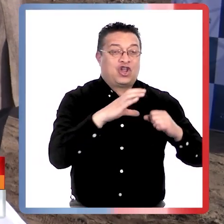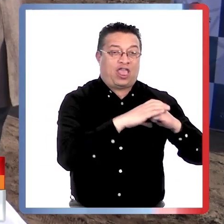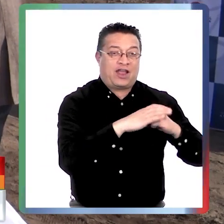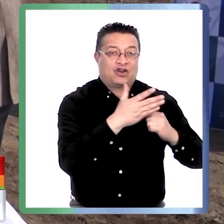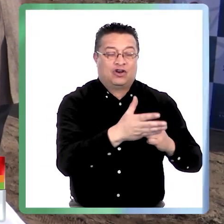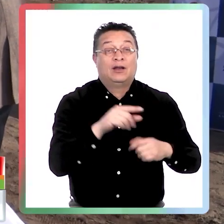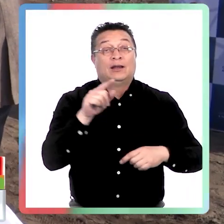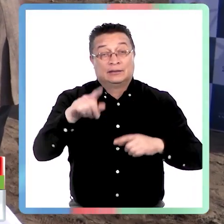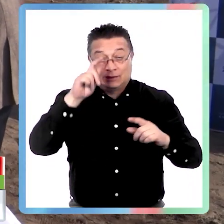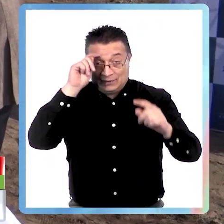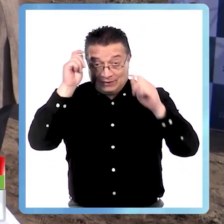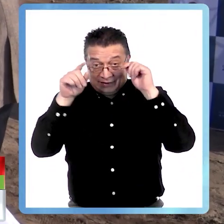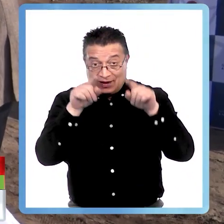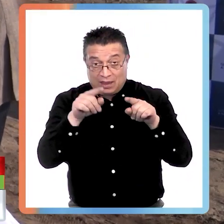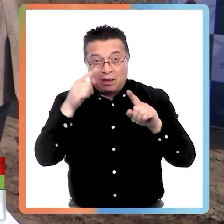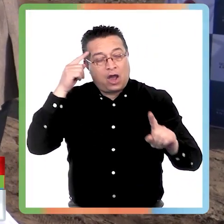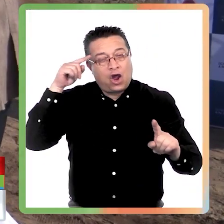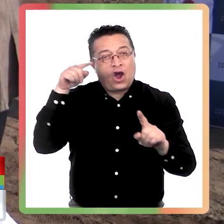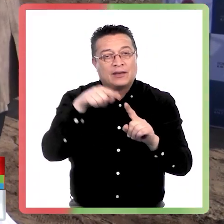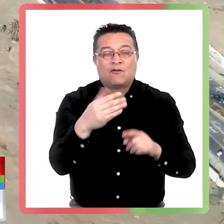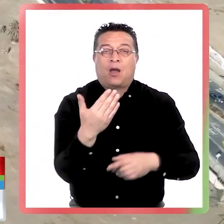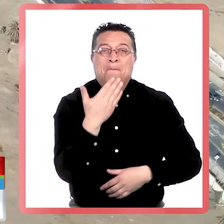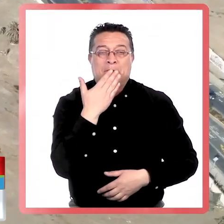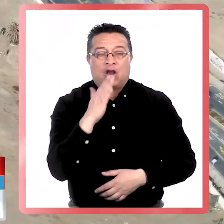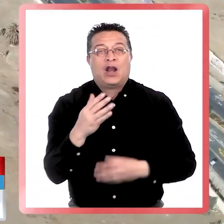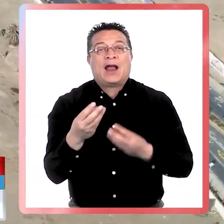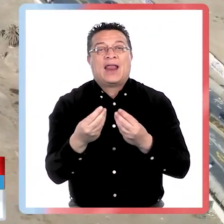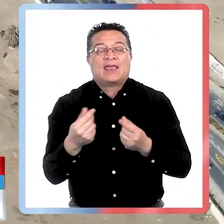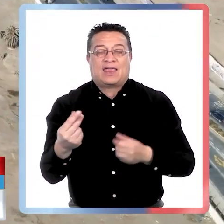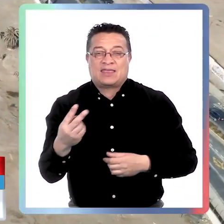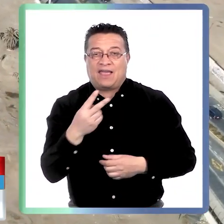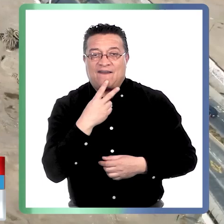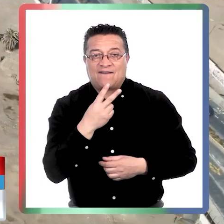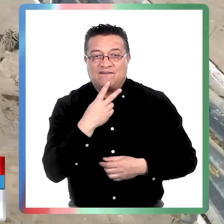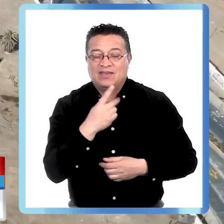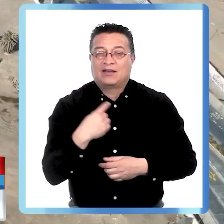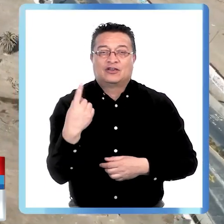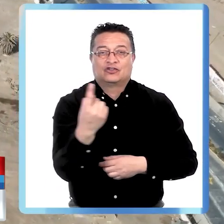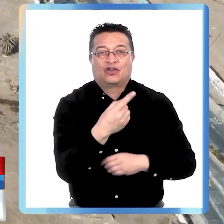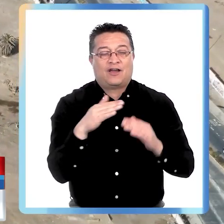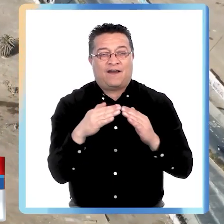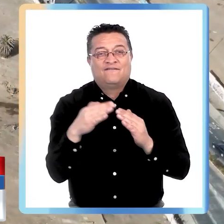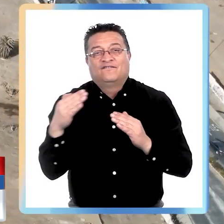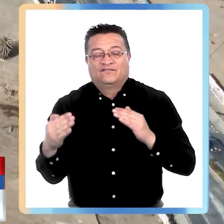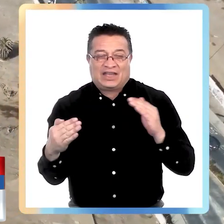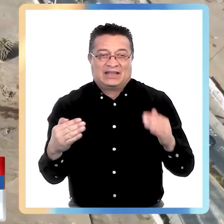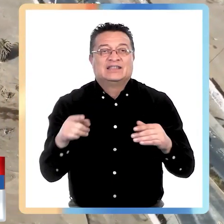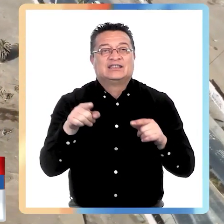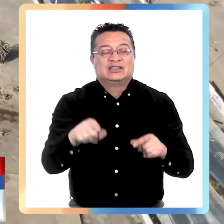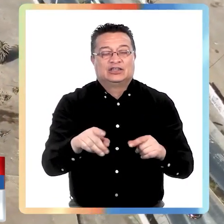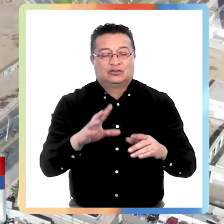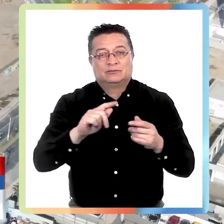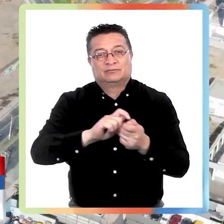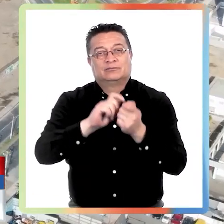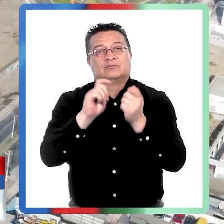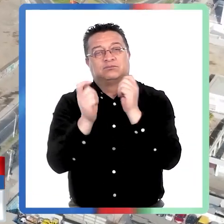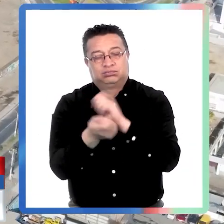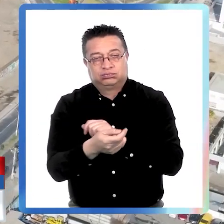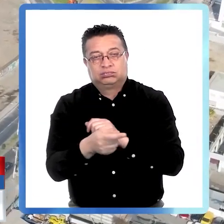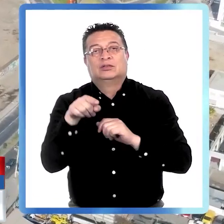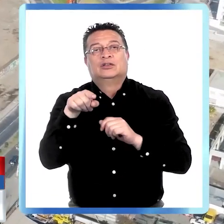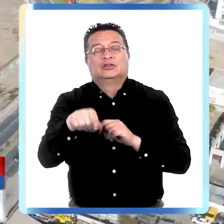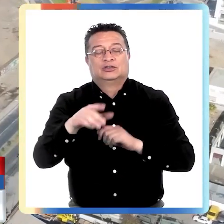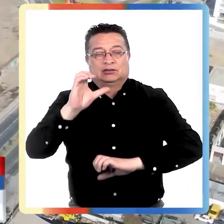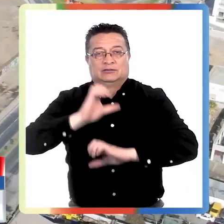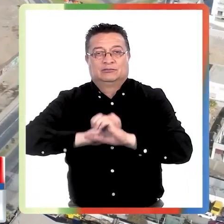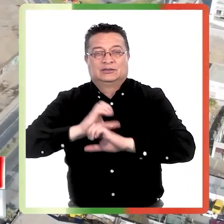Esta iniciativa tiene como objetivo mejorar la calidad de vida de las y los vecinos a través de la reconversión de